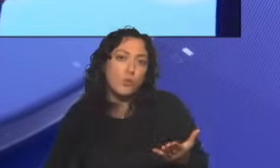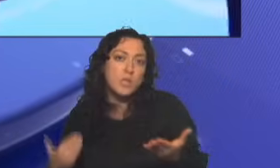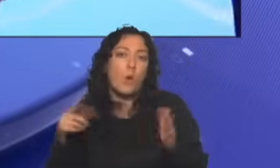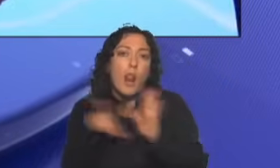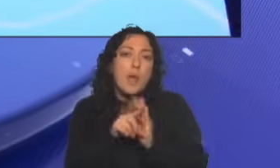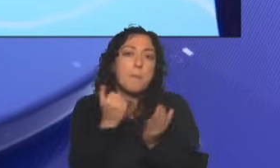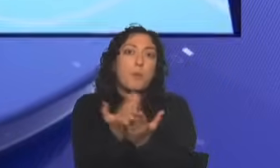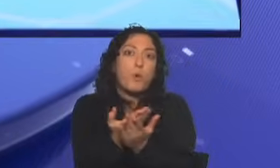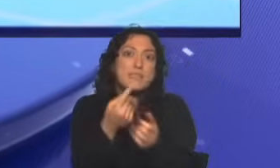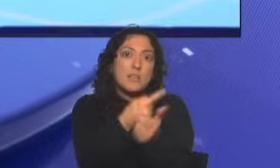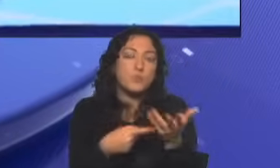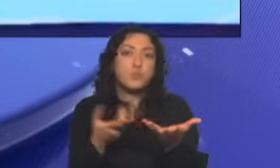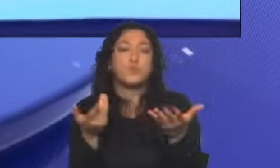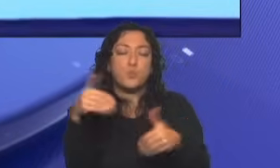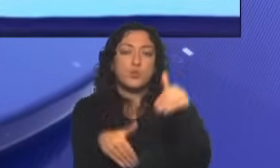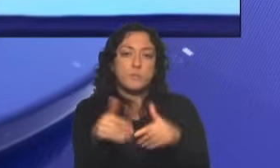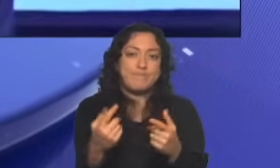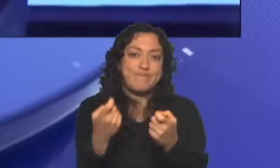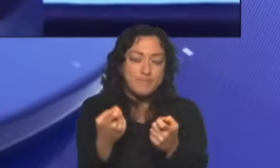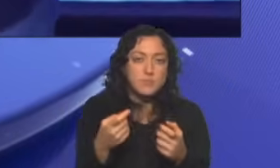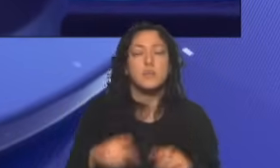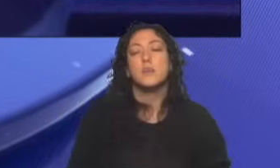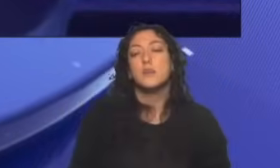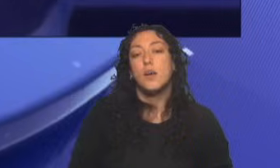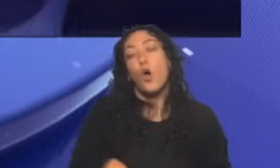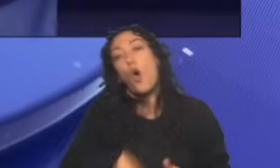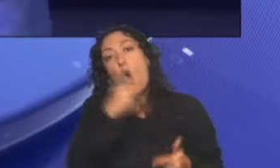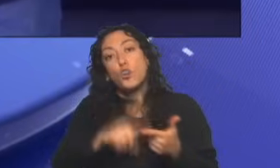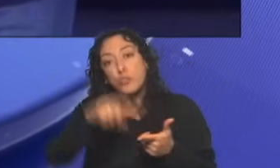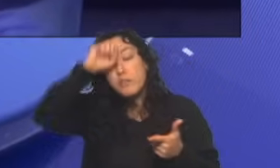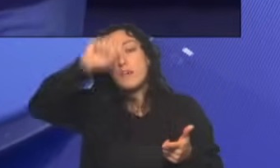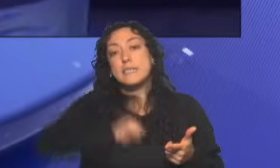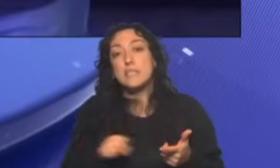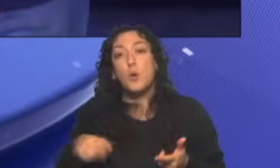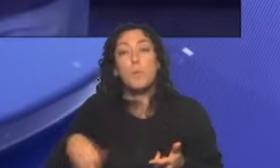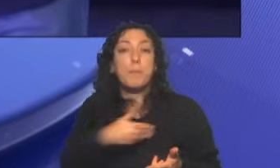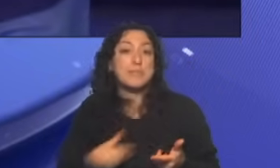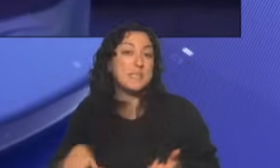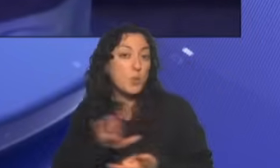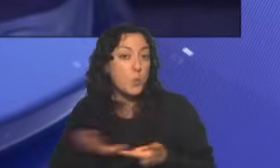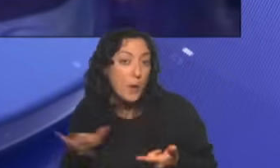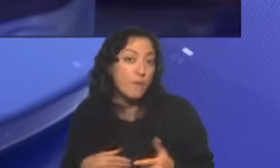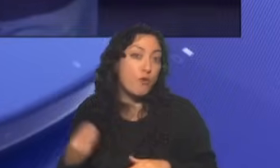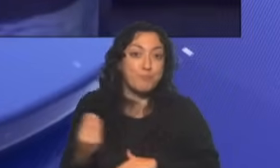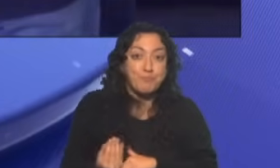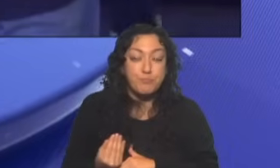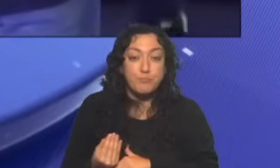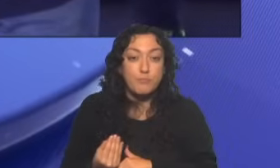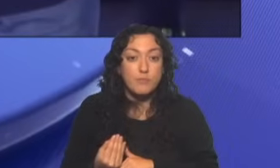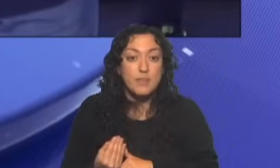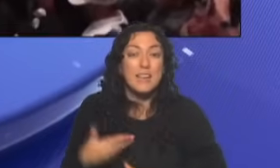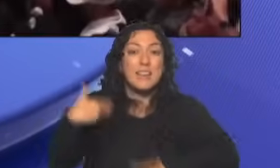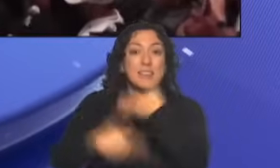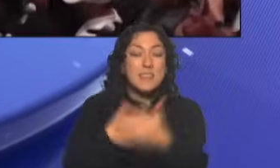hay un desafío. El otro desafío es si Mulino logra recrear la promesa de